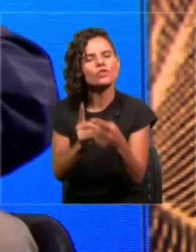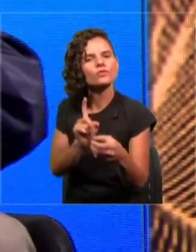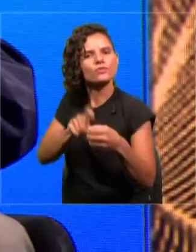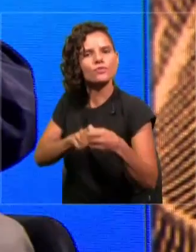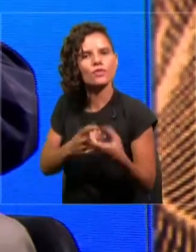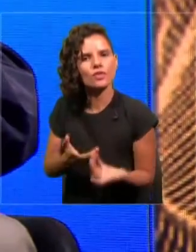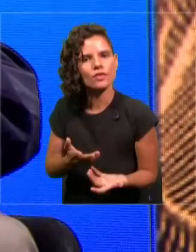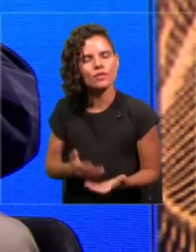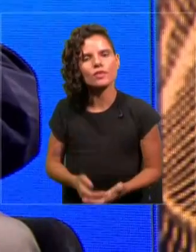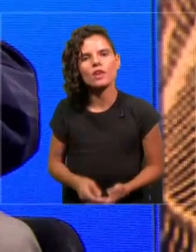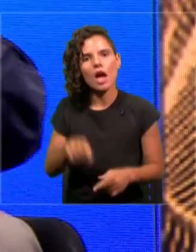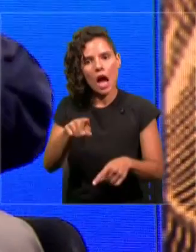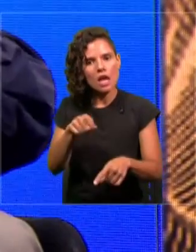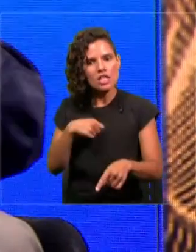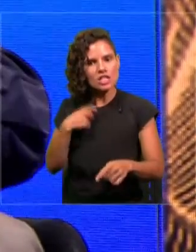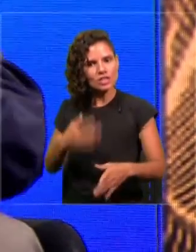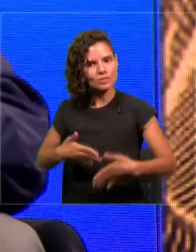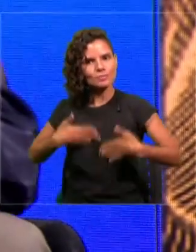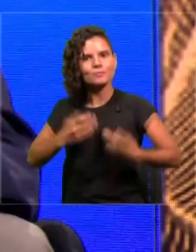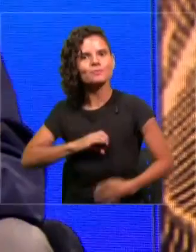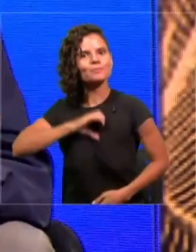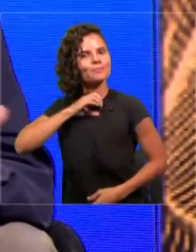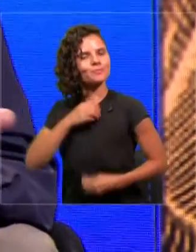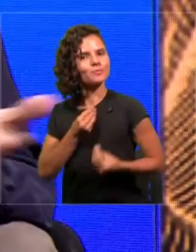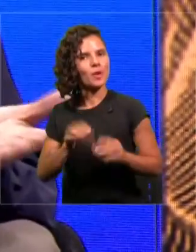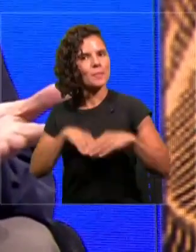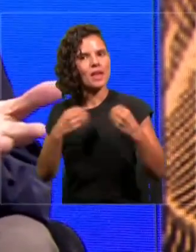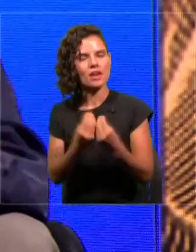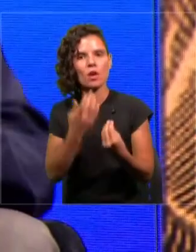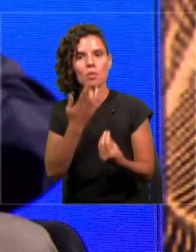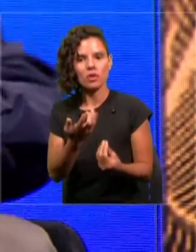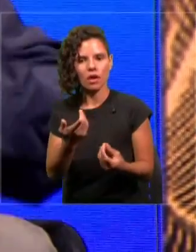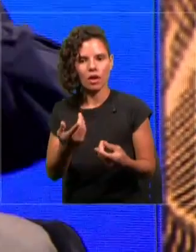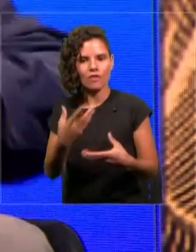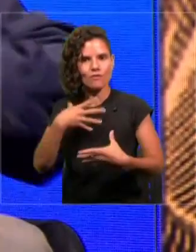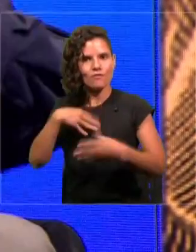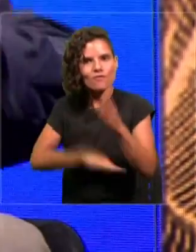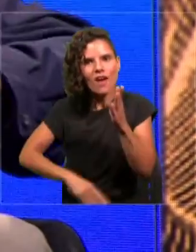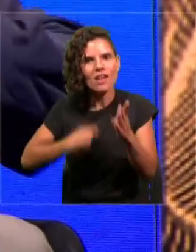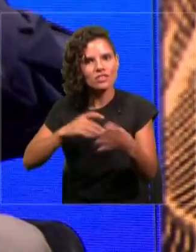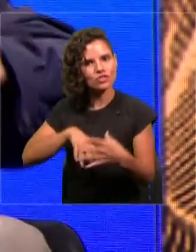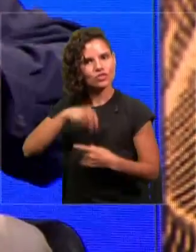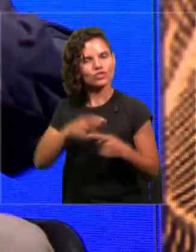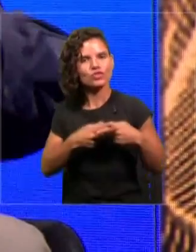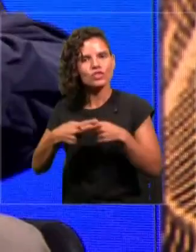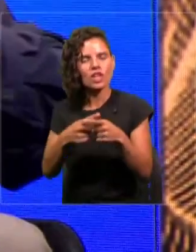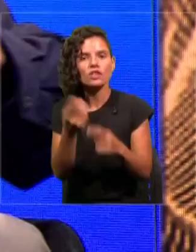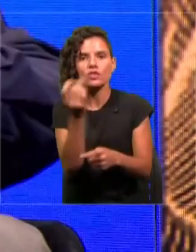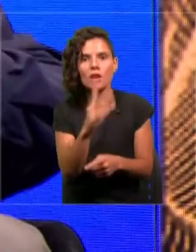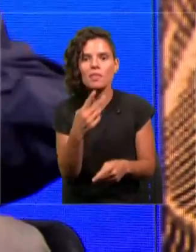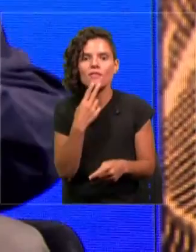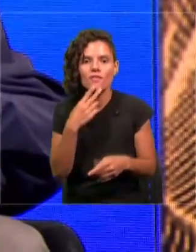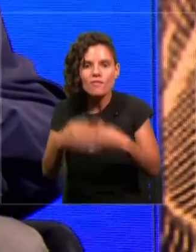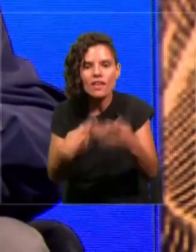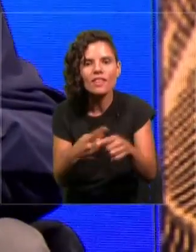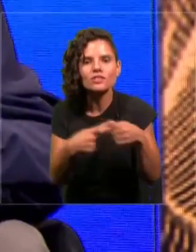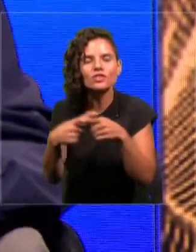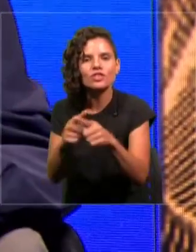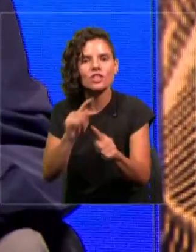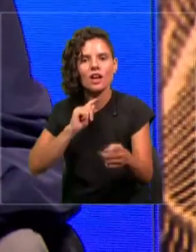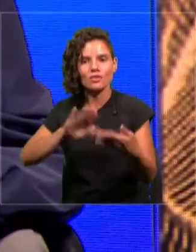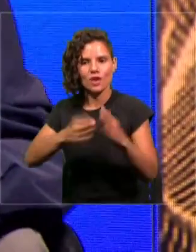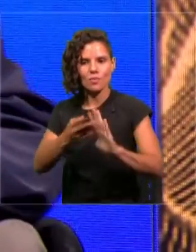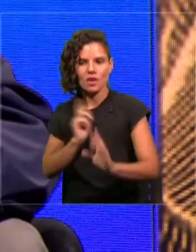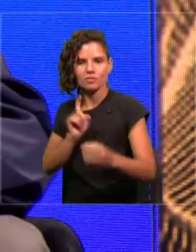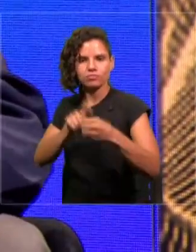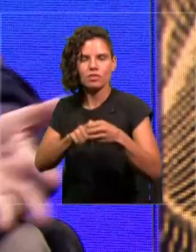Porque ahí se realiza plenamente, porque como es esencialmente un ser social, solo en la vida social de una comunidad integrada